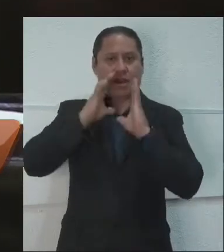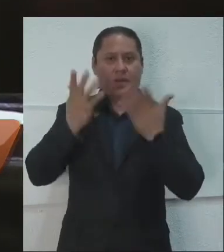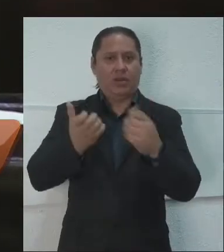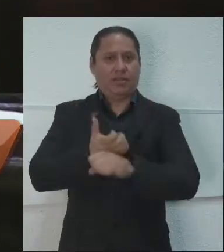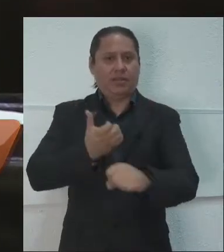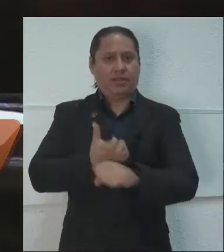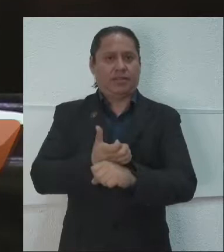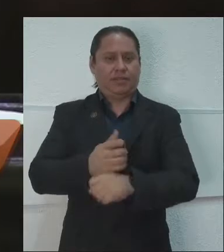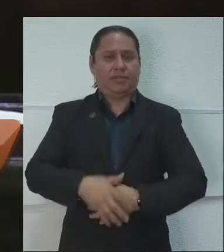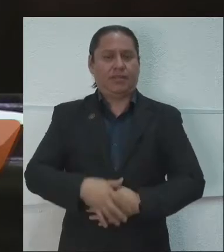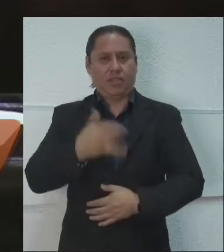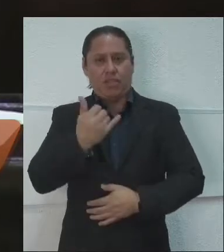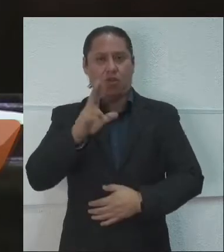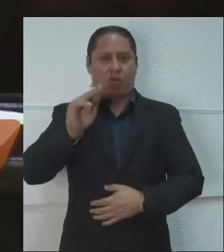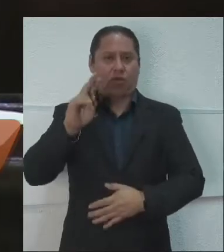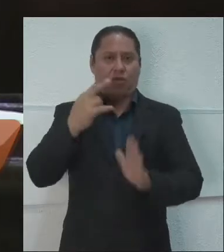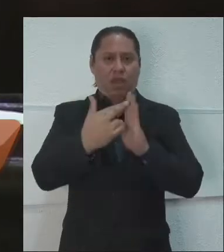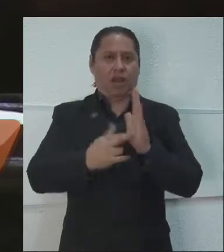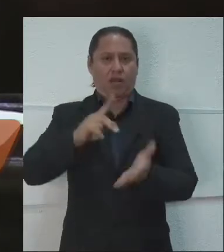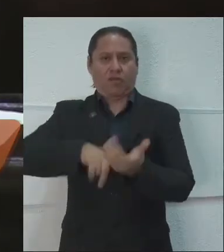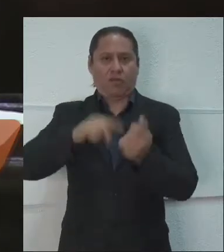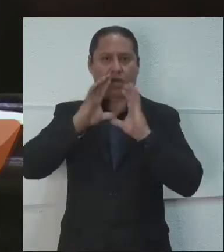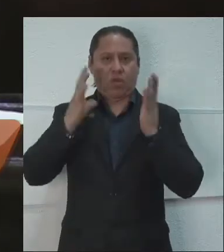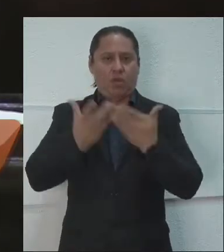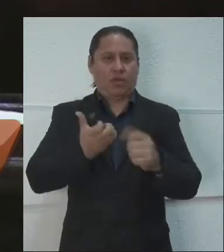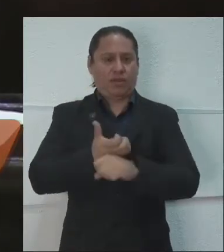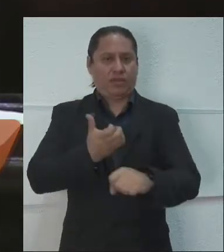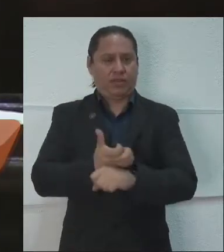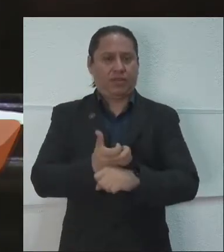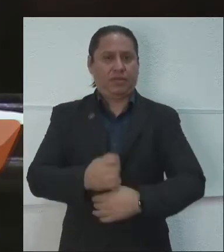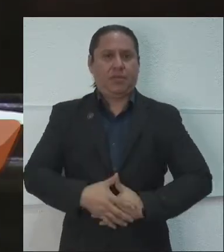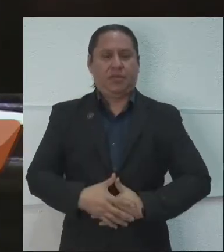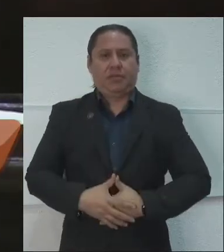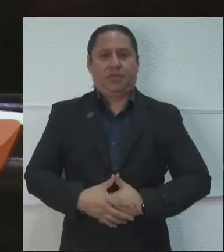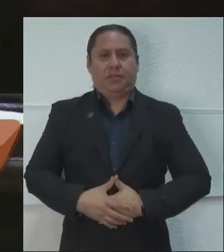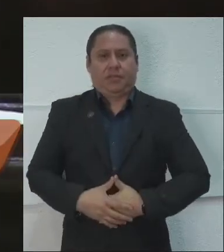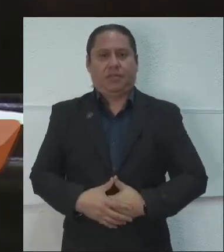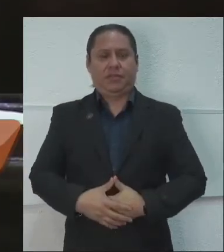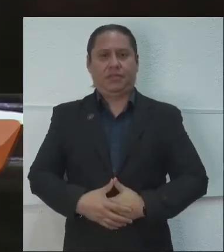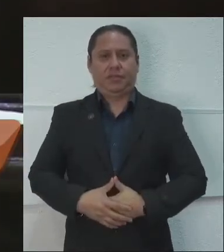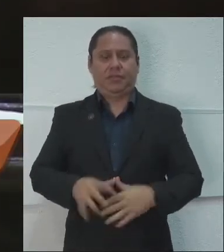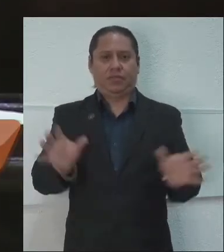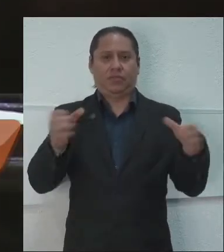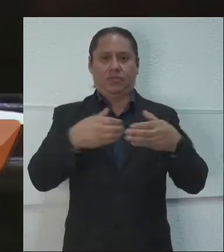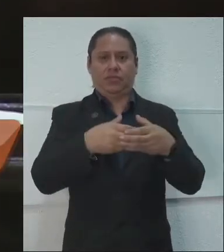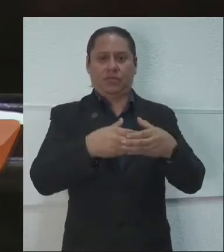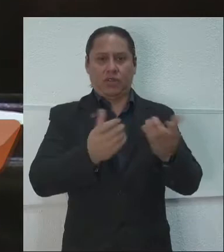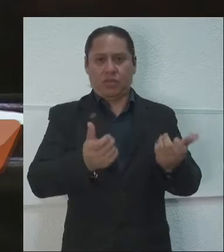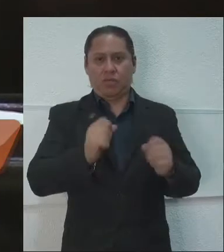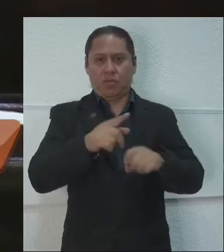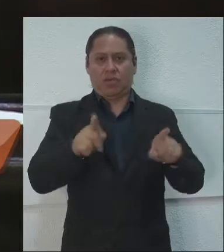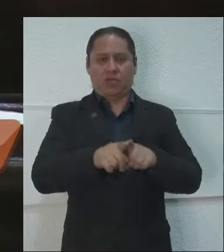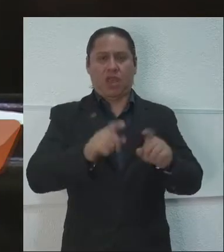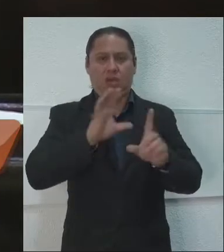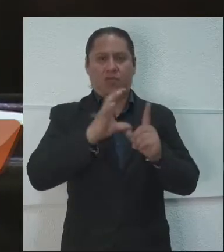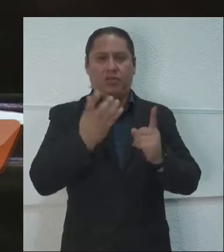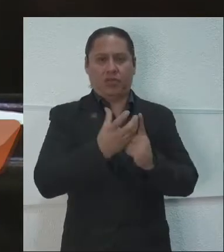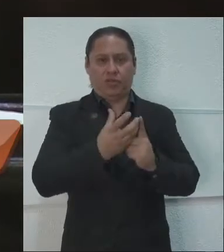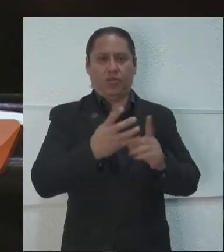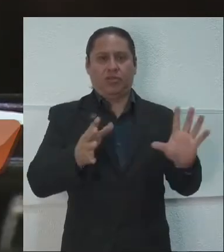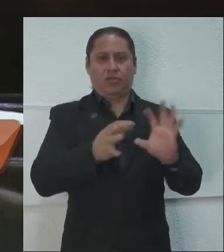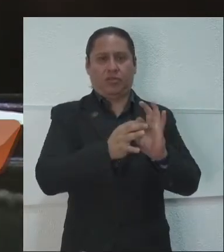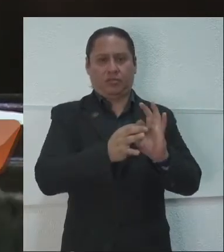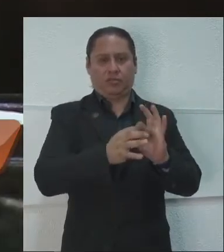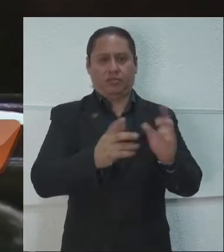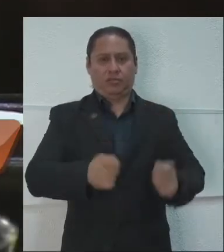Congreso del Estado y 80 del Reglamento Interior de este Poder Legislativo, los integrantes de las suscritas comisiones sometemos